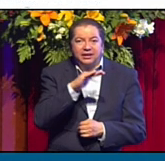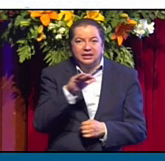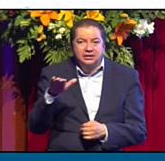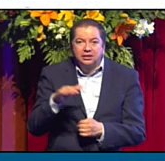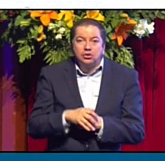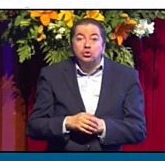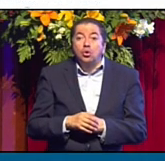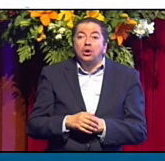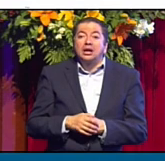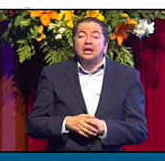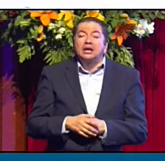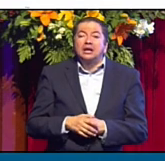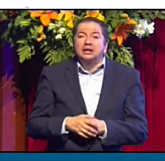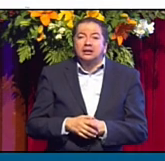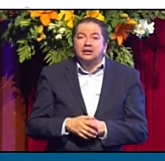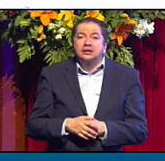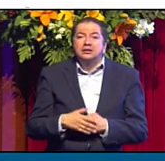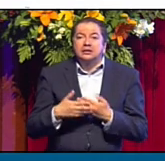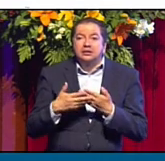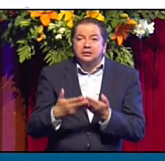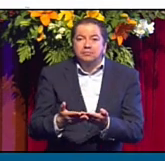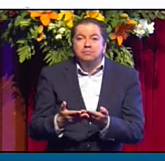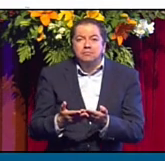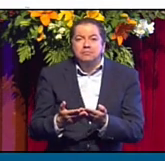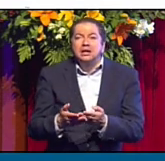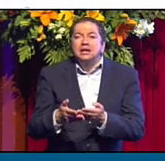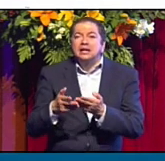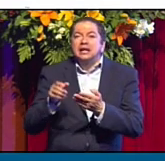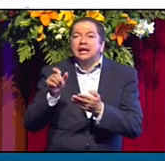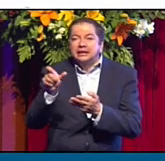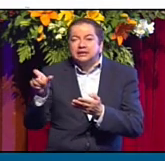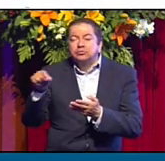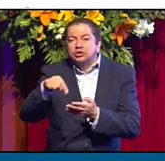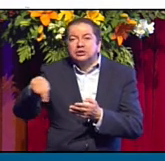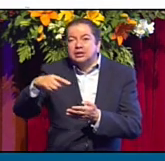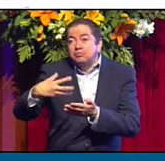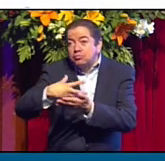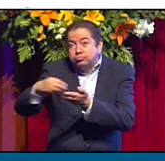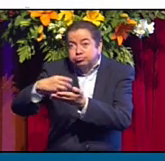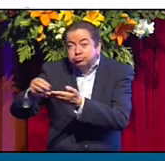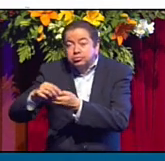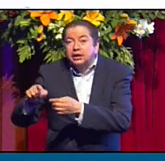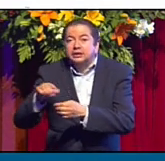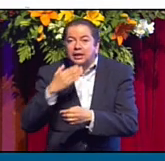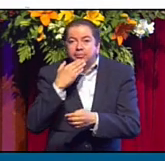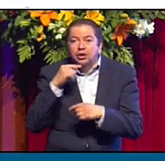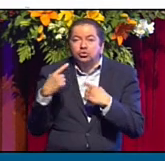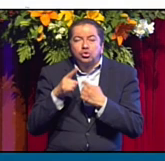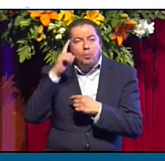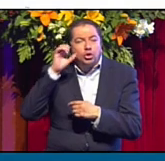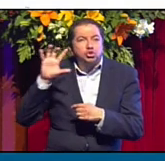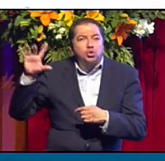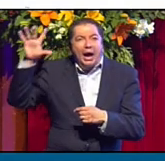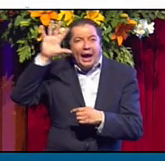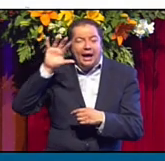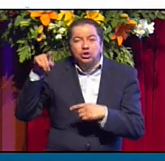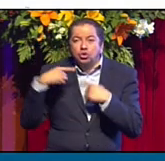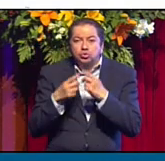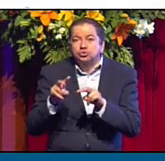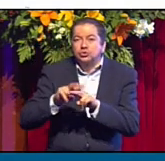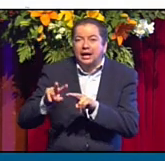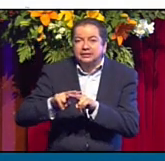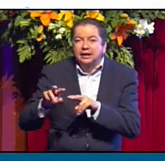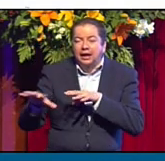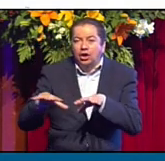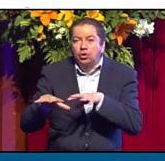Fuentealba, nuestro CERPLAC, que es parte que materializa un poco los sueños que nosotros tenemos de poder hacer las